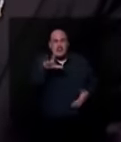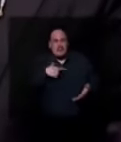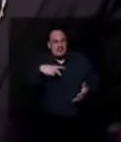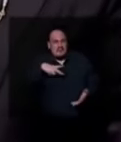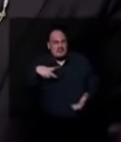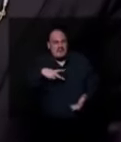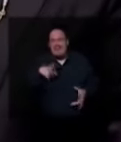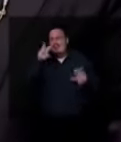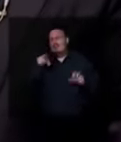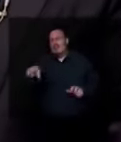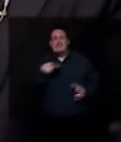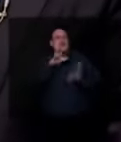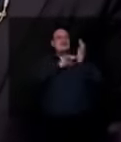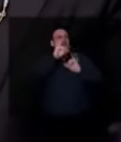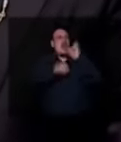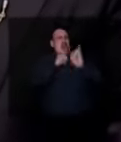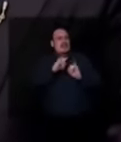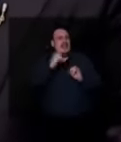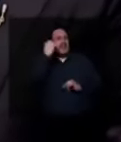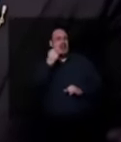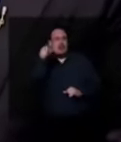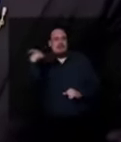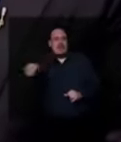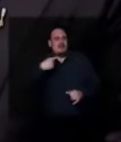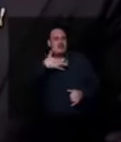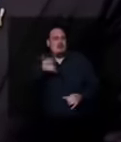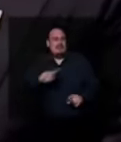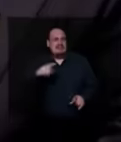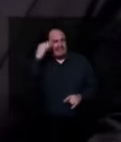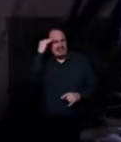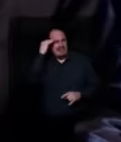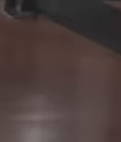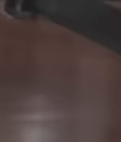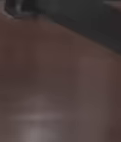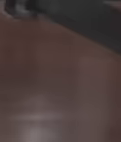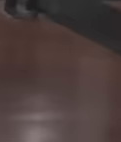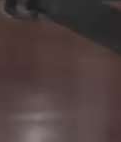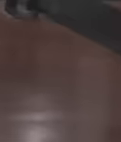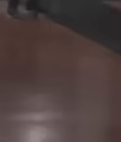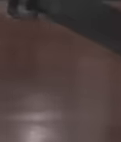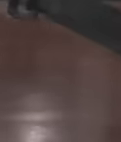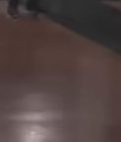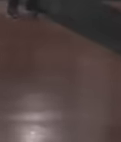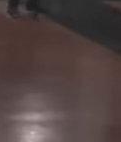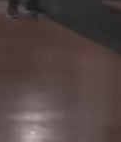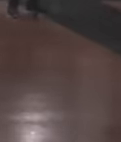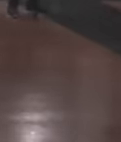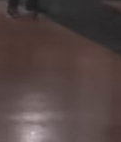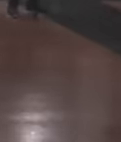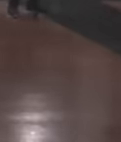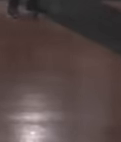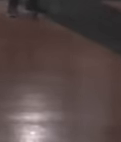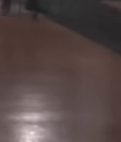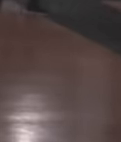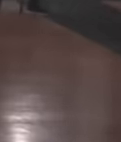este primer corte, aplaudieron a los candidatos, cosa que no había pasado en los anteriores. A tal punto fue